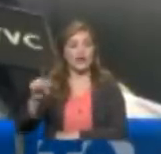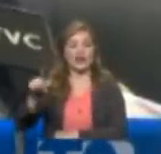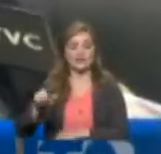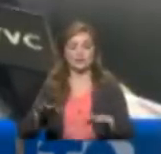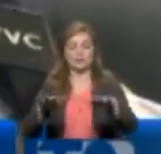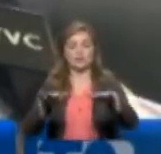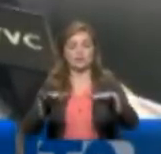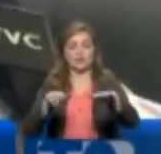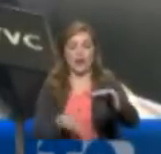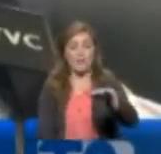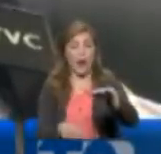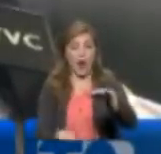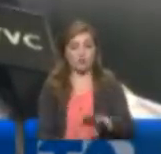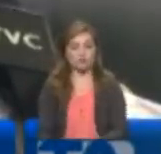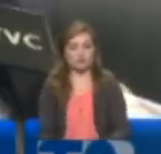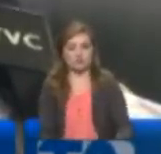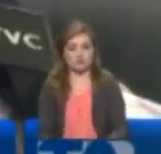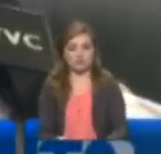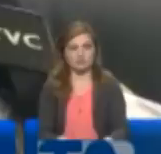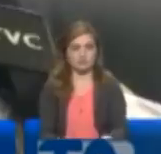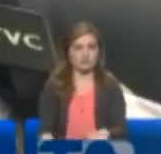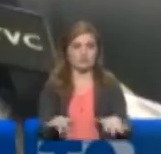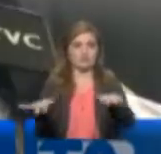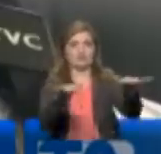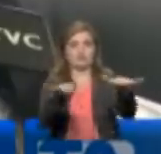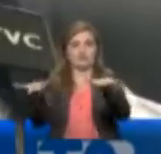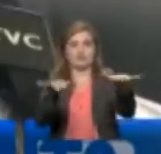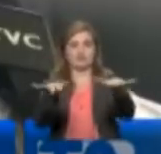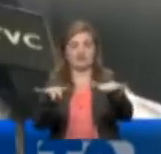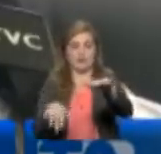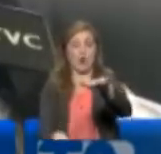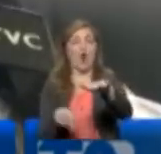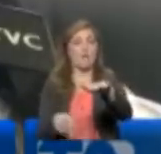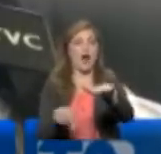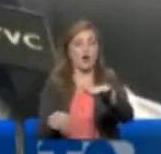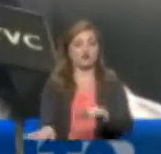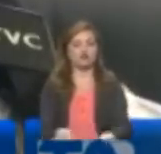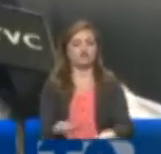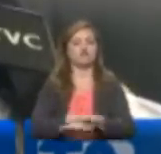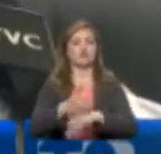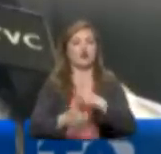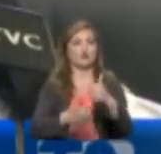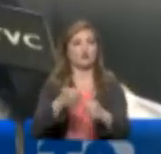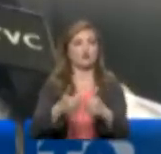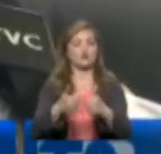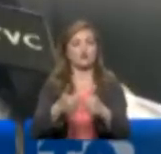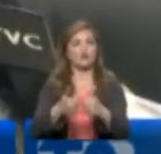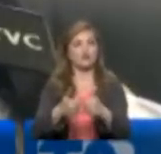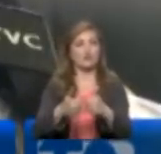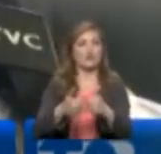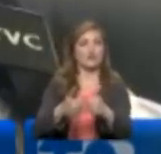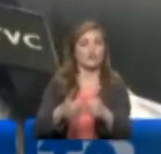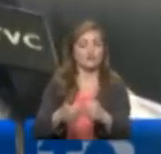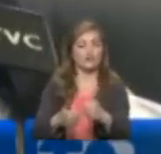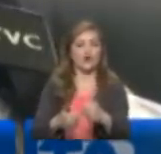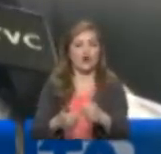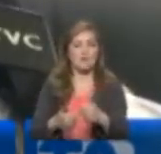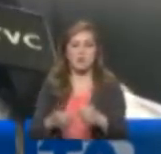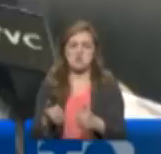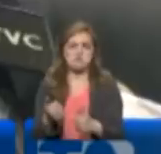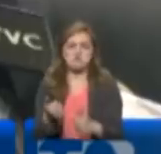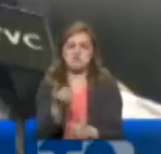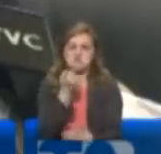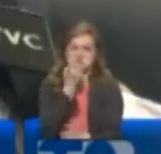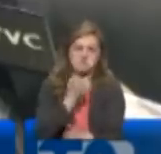es decir es la falla la que se está moviendo si la causa de este movimiento puede ser la dinámica propia de la espalda o